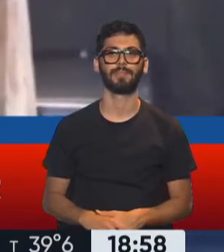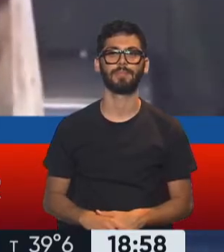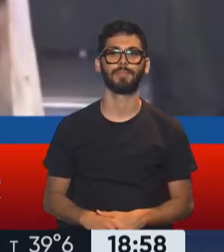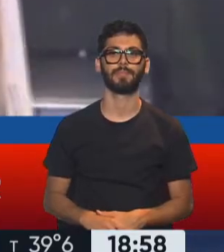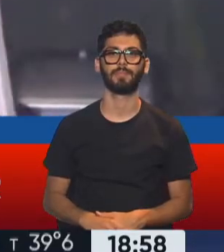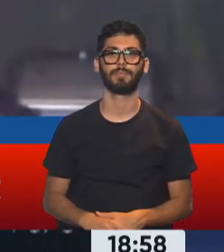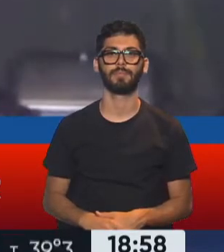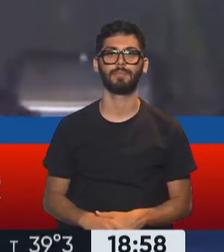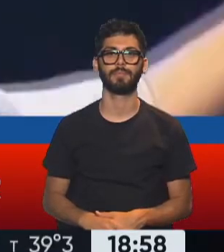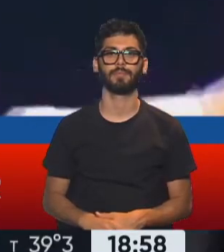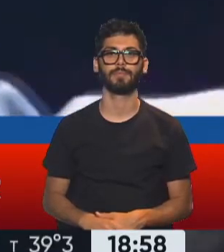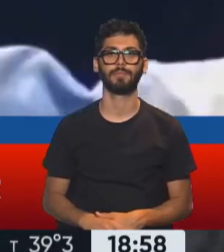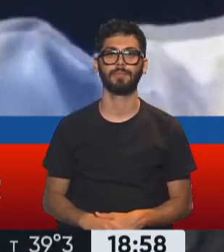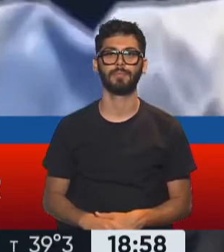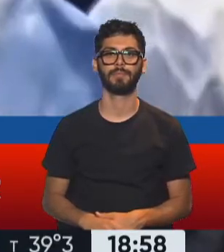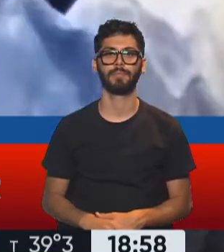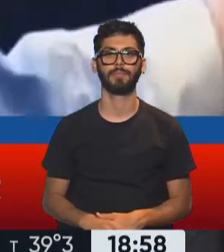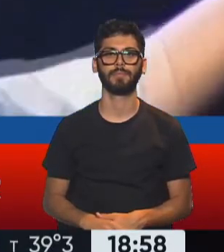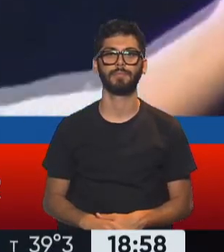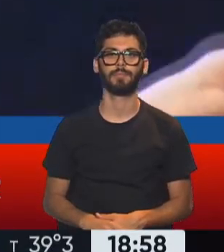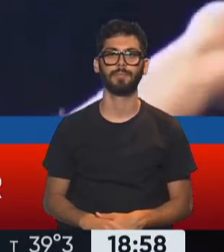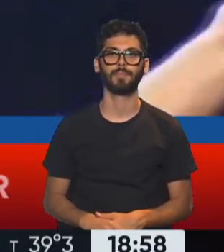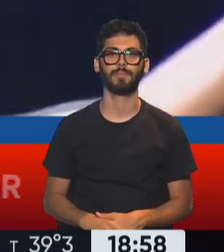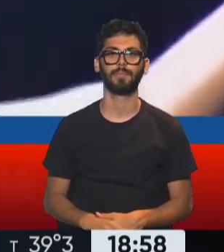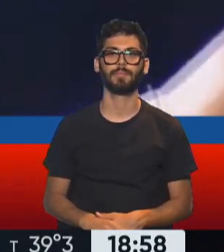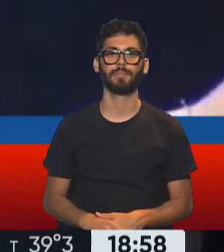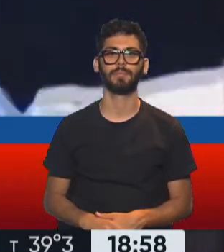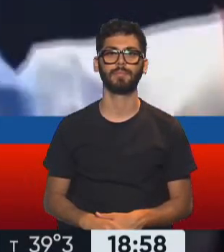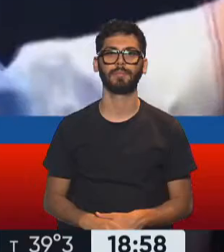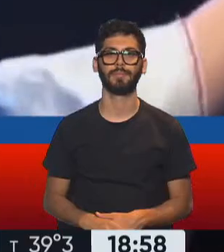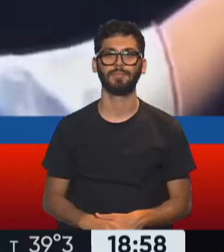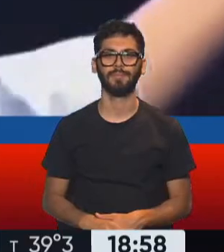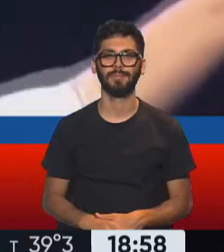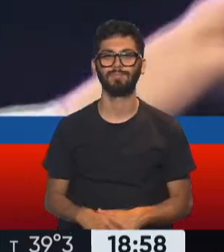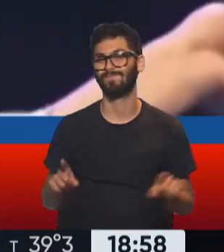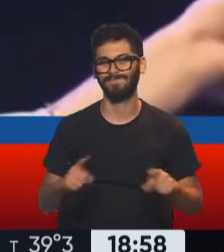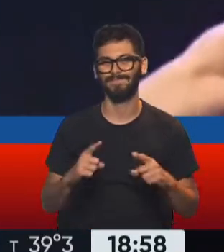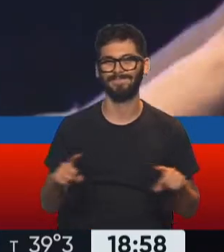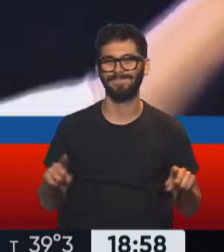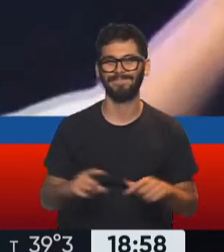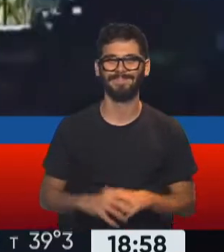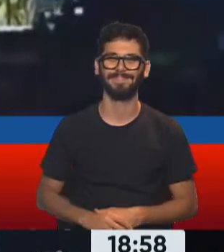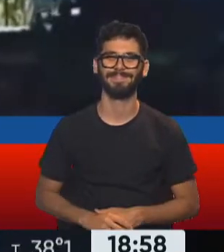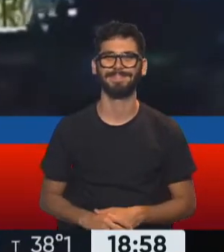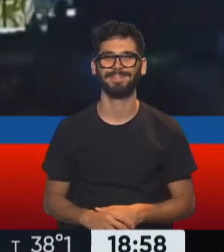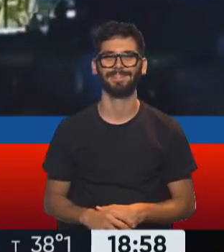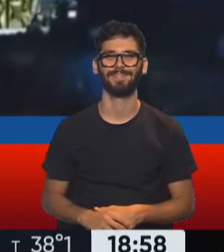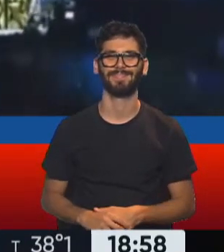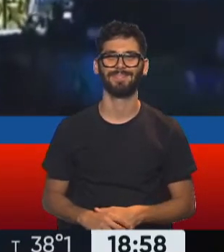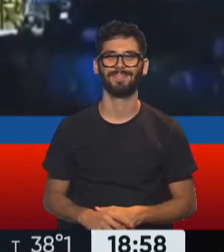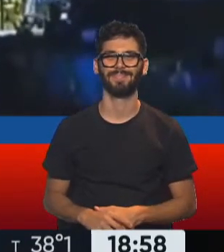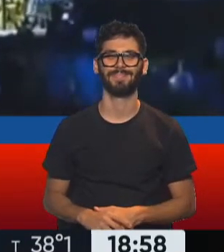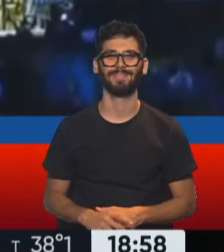Lejos de la costa cuando te dormías, Pedro Canoero, corazón de arcilla, sobre